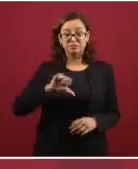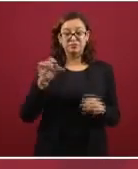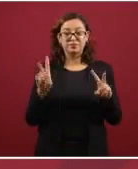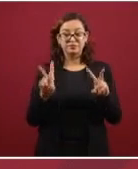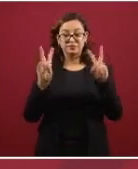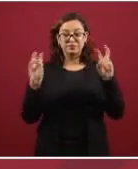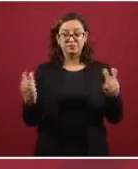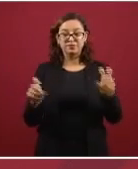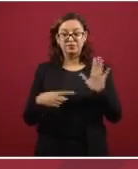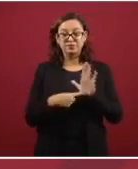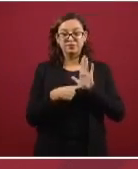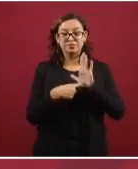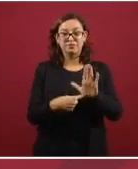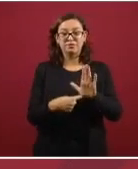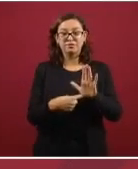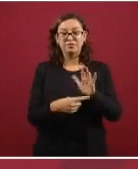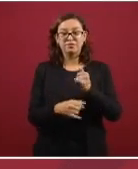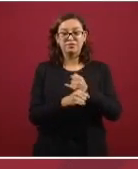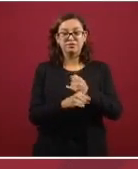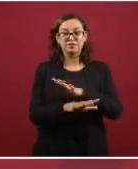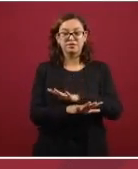y